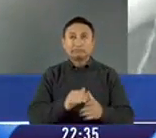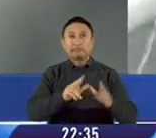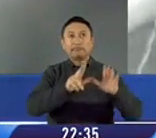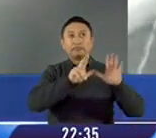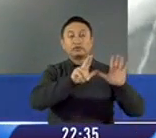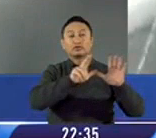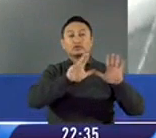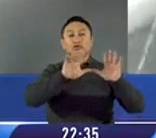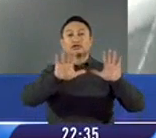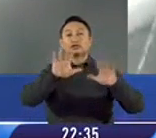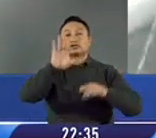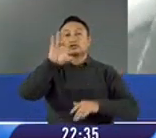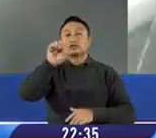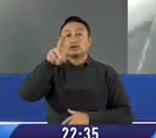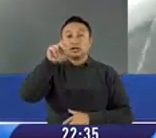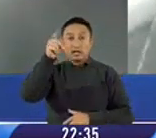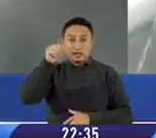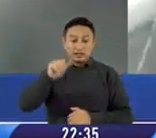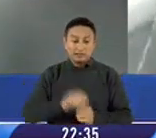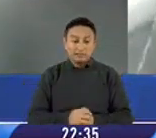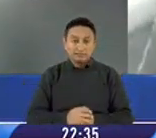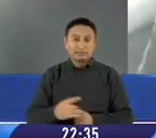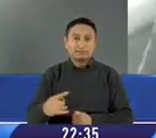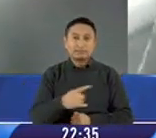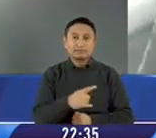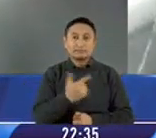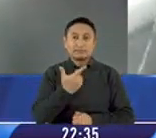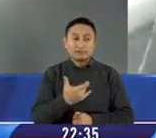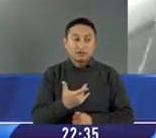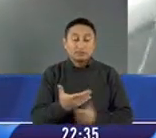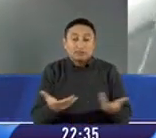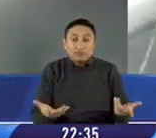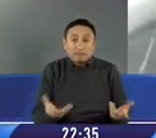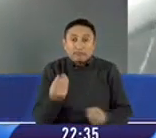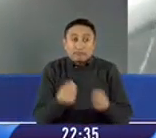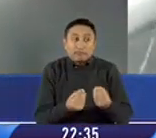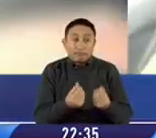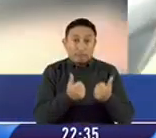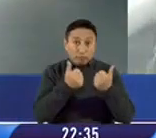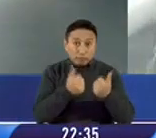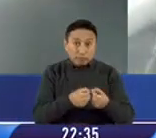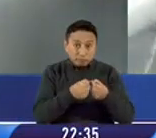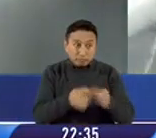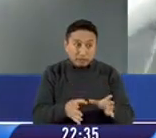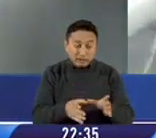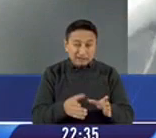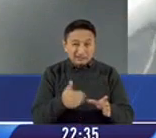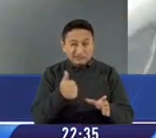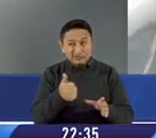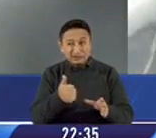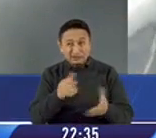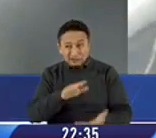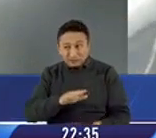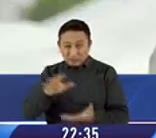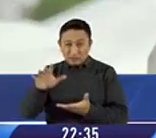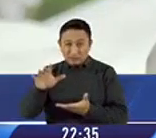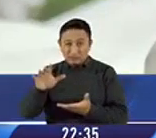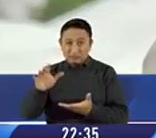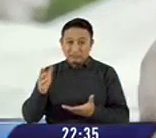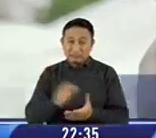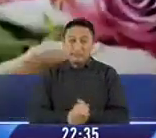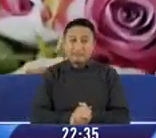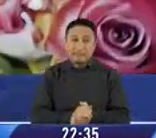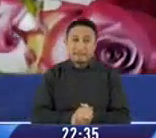8 o 10 toneladas. Prácticamente está deshidratado, todavía no se sabe si se perderá o no recibirán así como está.